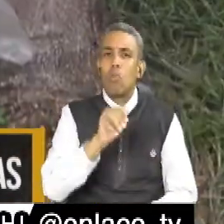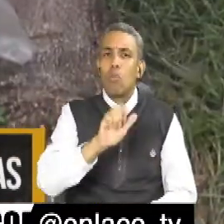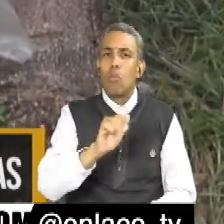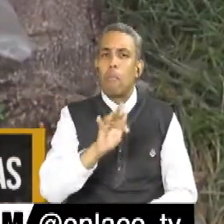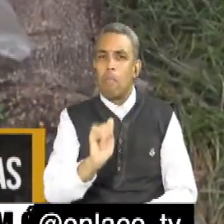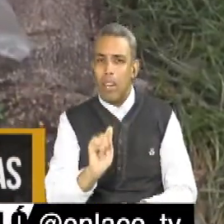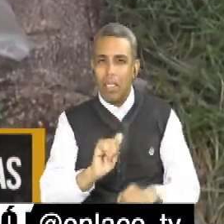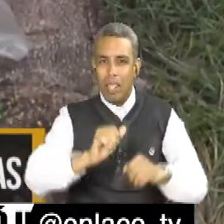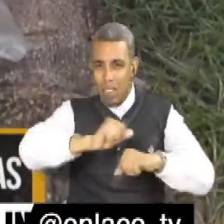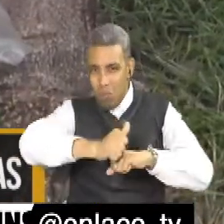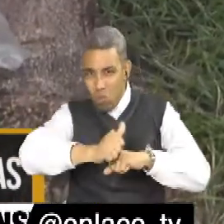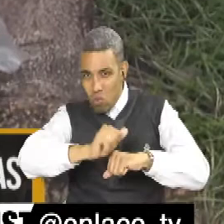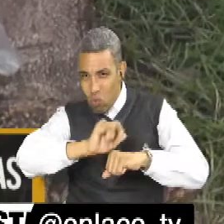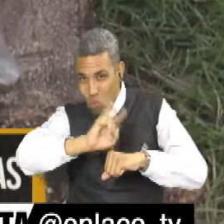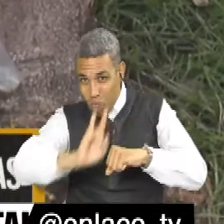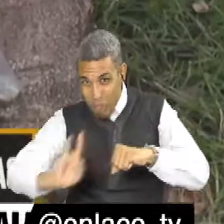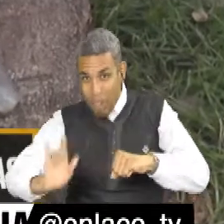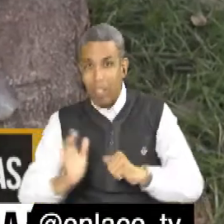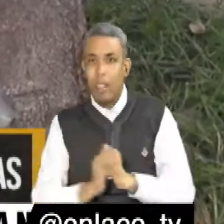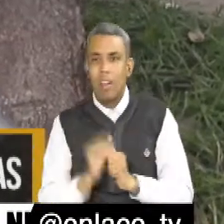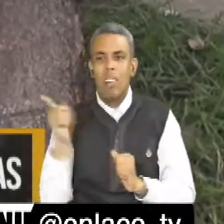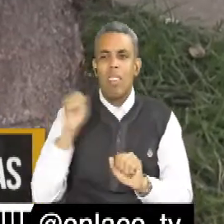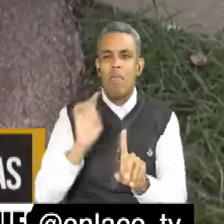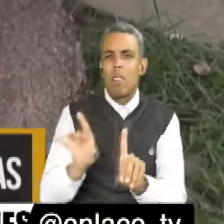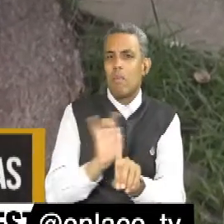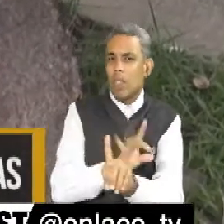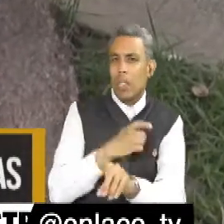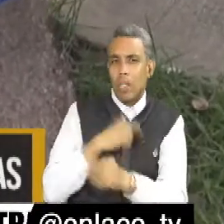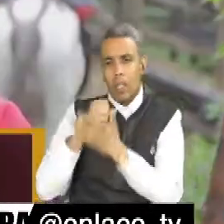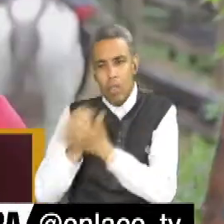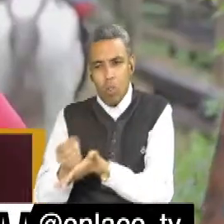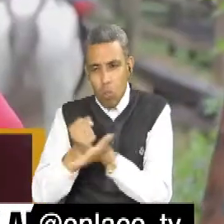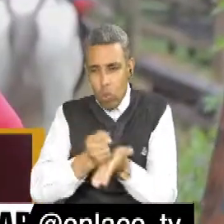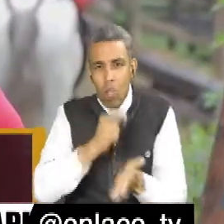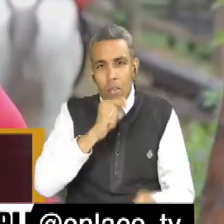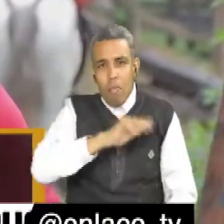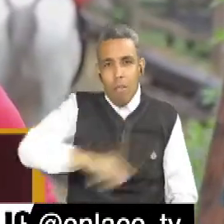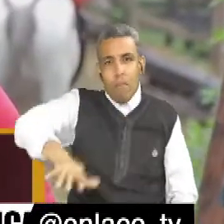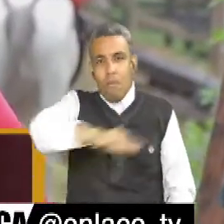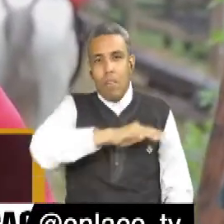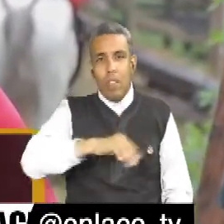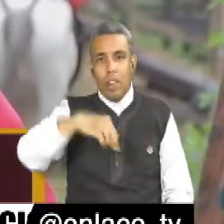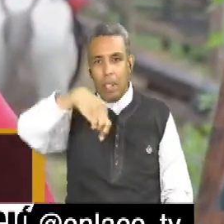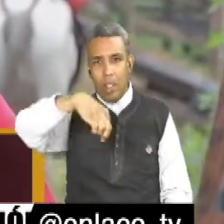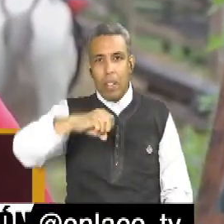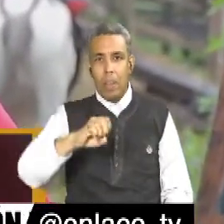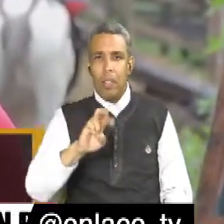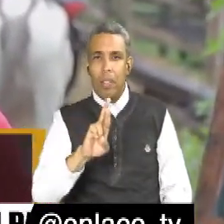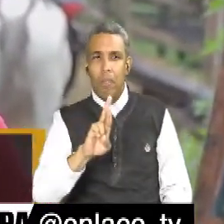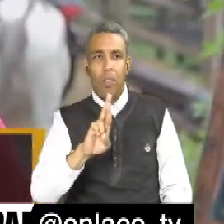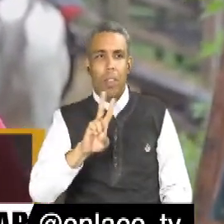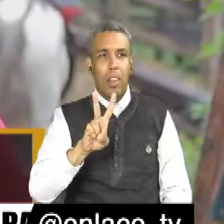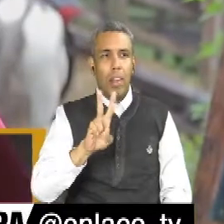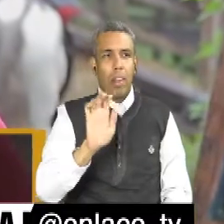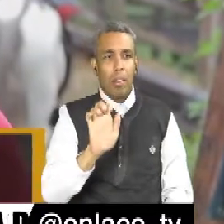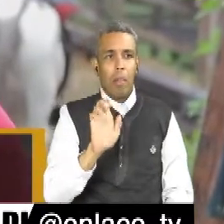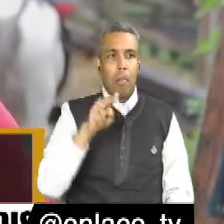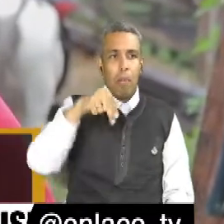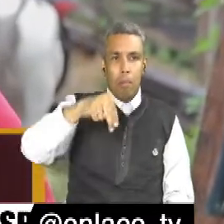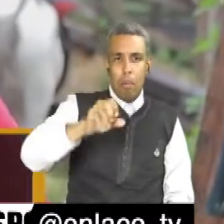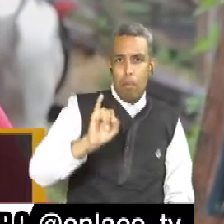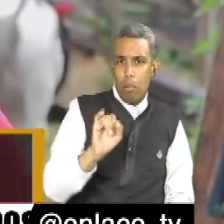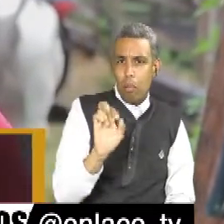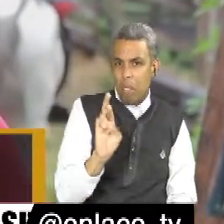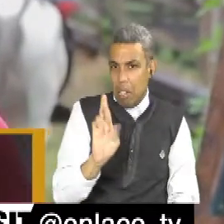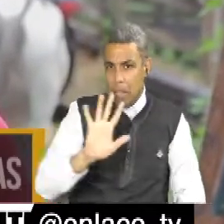invernal en el corregimiento El Llanito, entre ellas la vereda El Porvenir. Hemos venido a traerles a esas familias unas ayudas